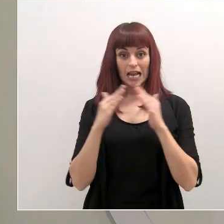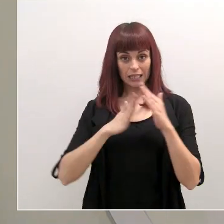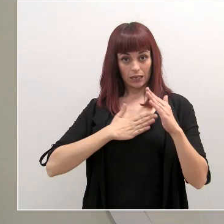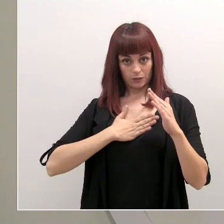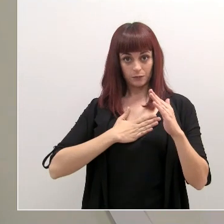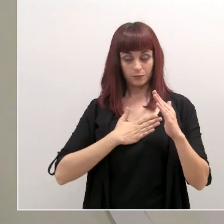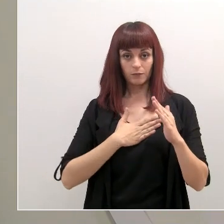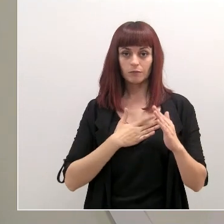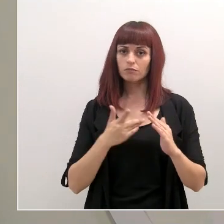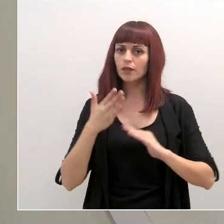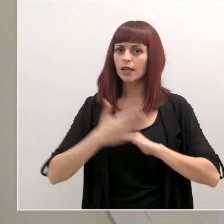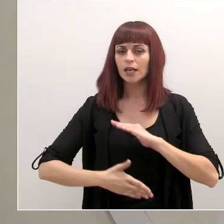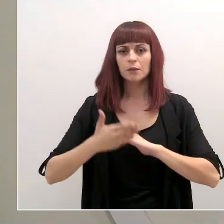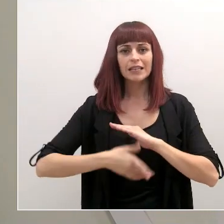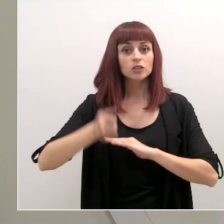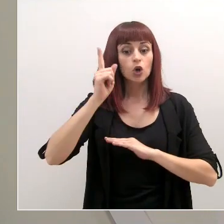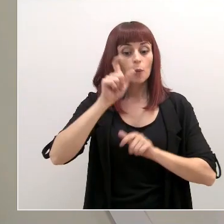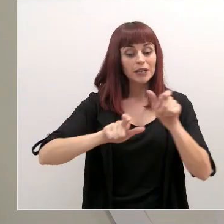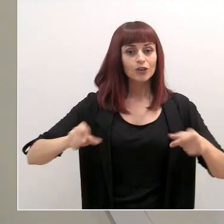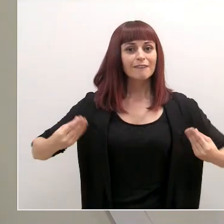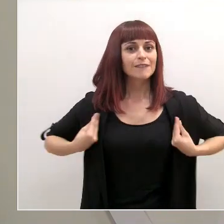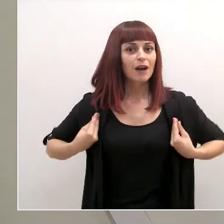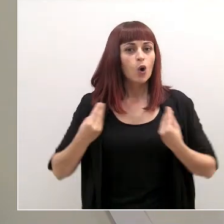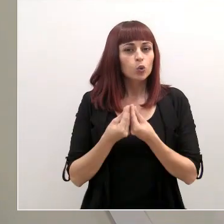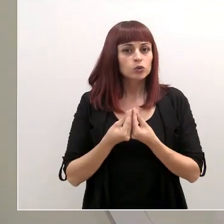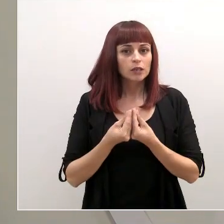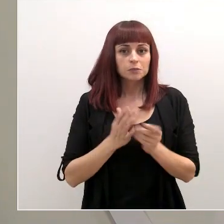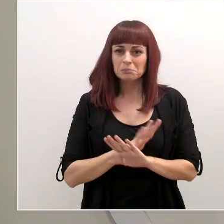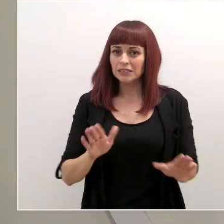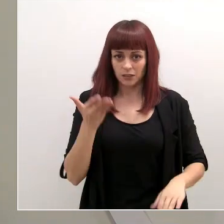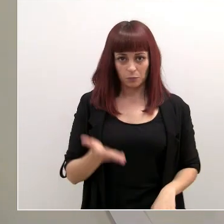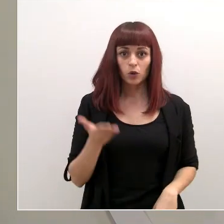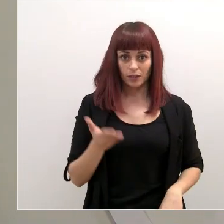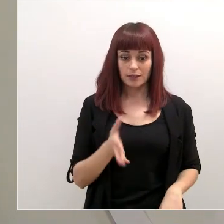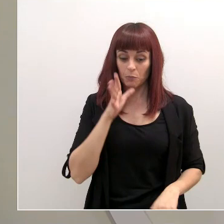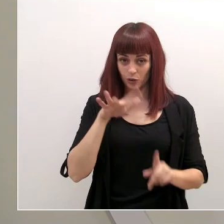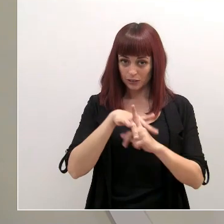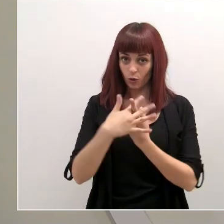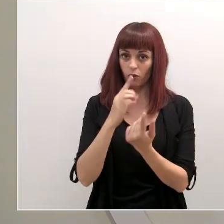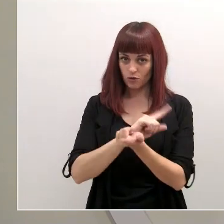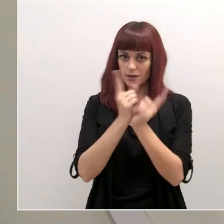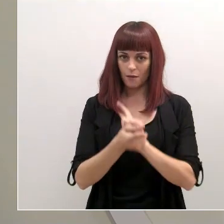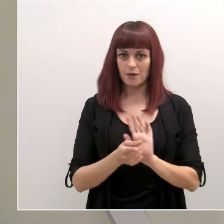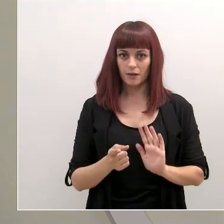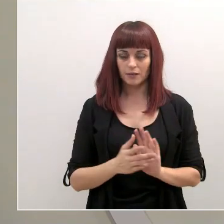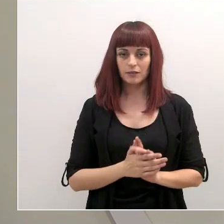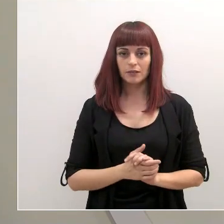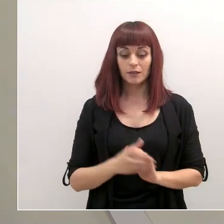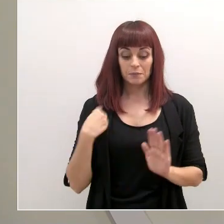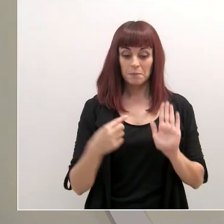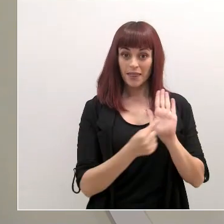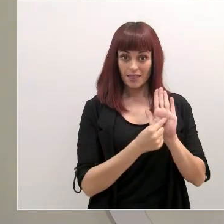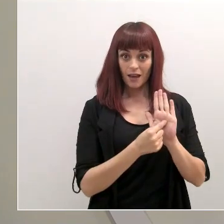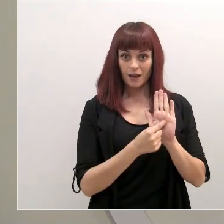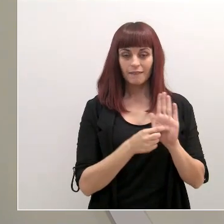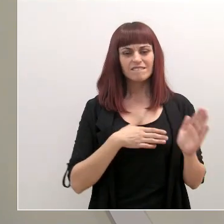domicilios, se limita solo a convivientes. Esto es importante, porque modifica la situación y sobre todo porque con esta medida